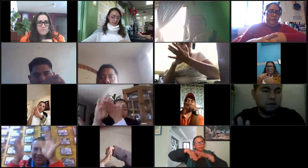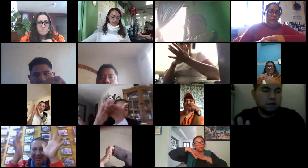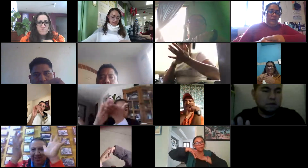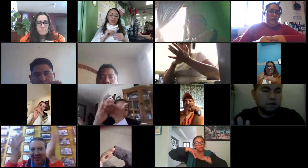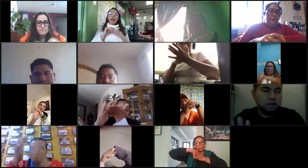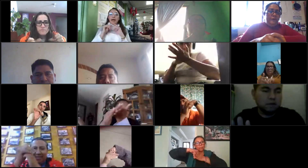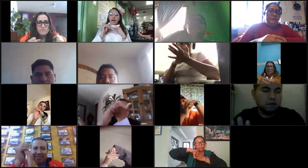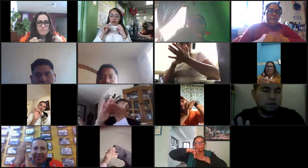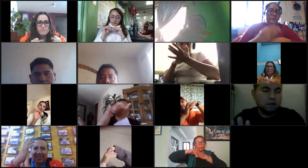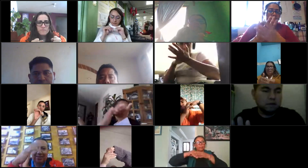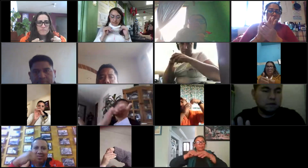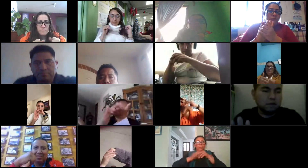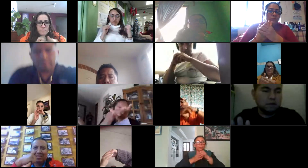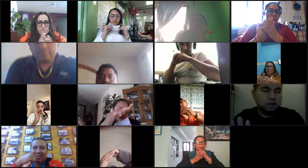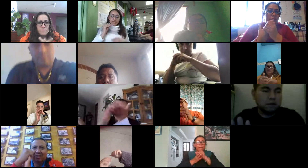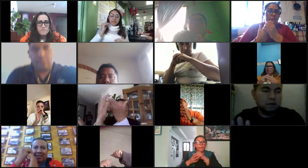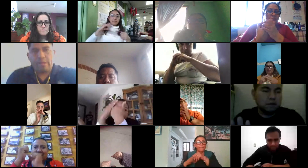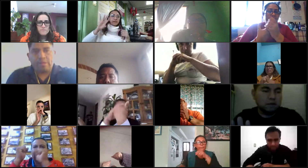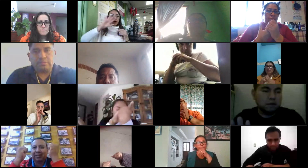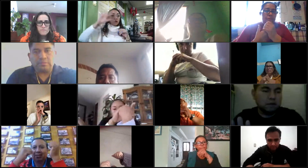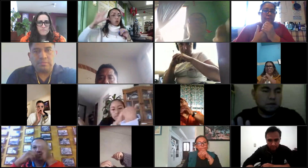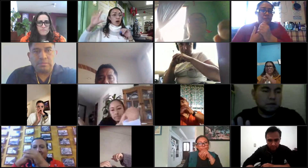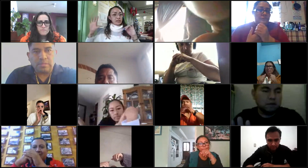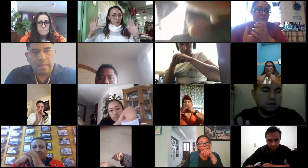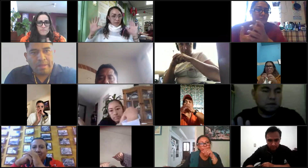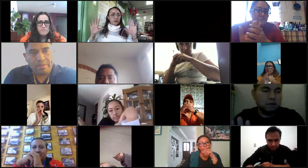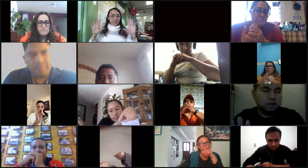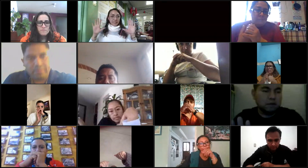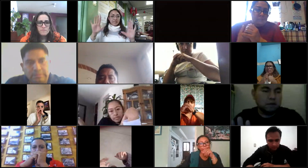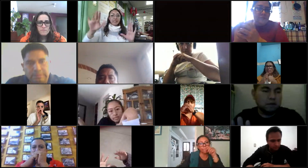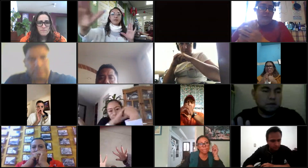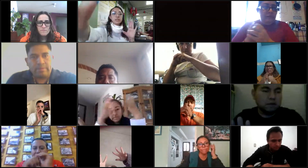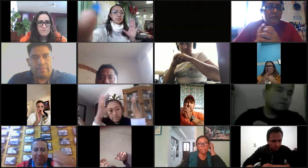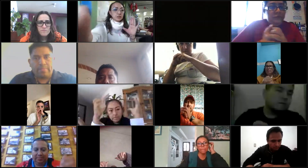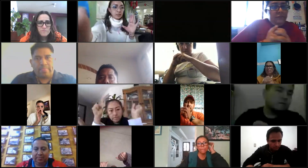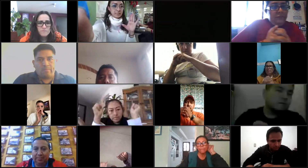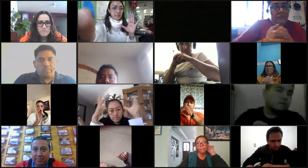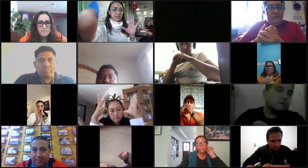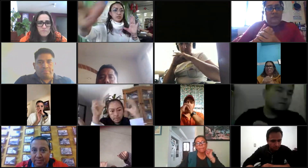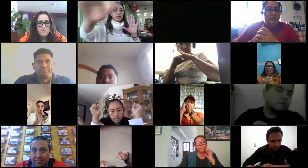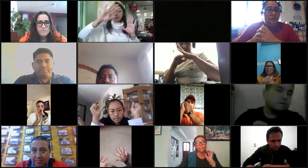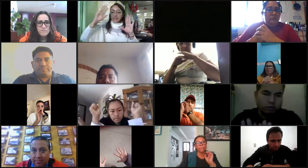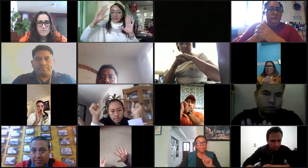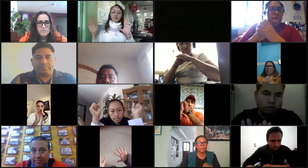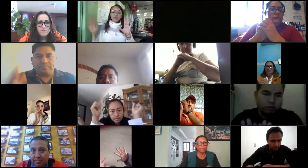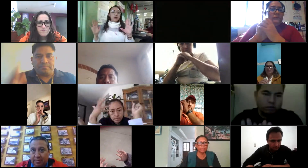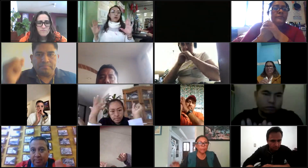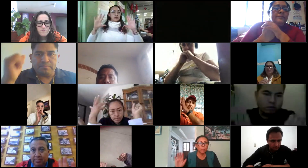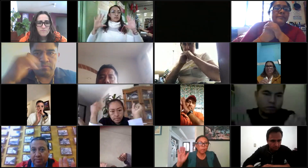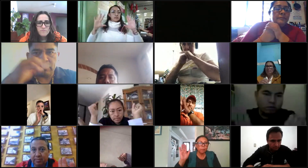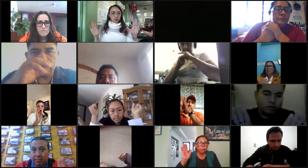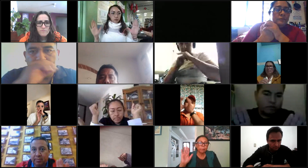Ahí está. Ahora fíjense, los que ya identificaron cuál es su mano dominante, la vamos a hacer con esa. Los que no han identificado cuál es su mano